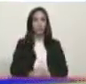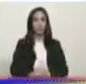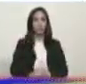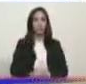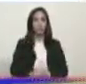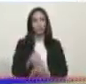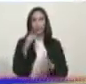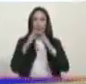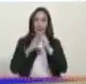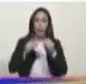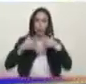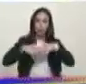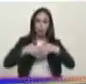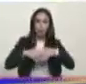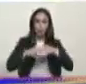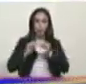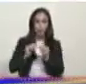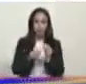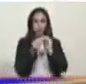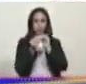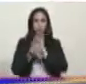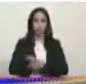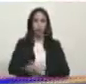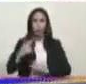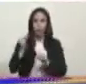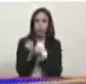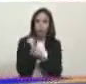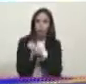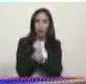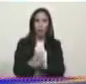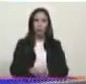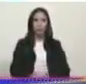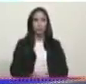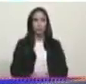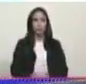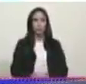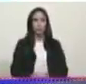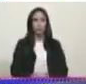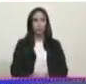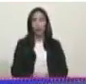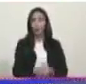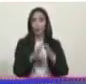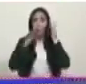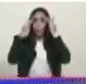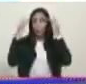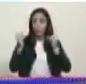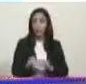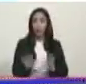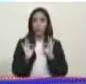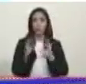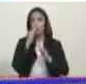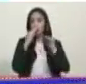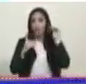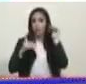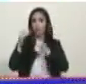con instalaciones, con una clase obrera y un sector profesional de primer nivel.